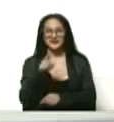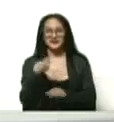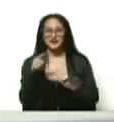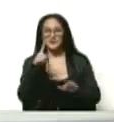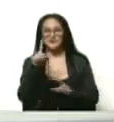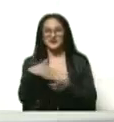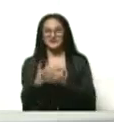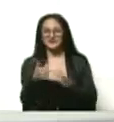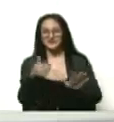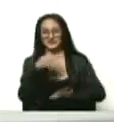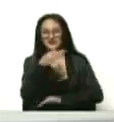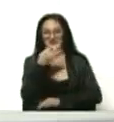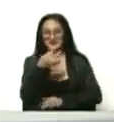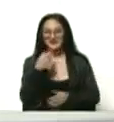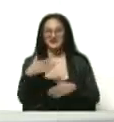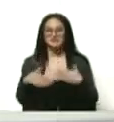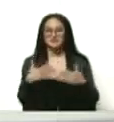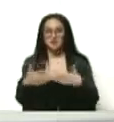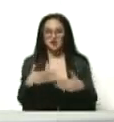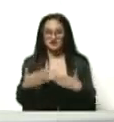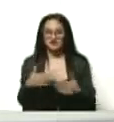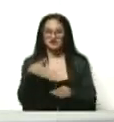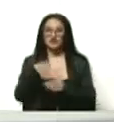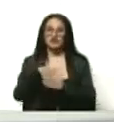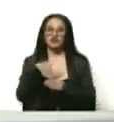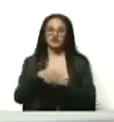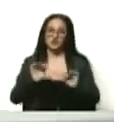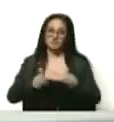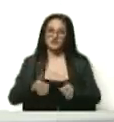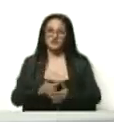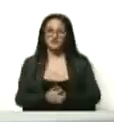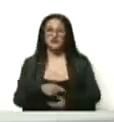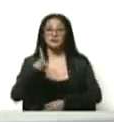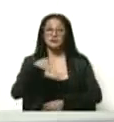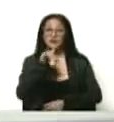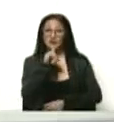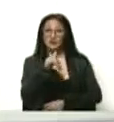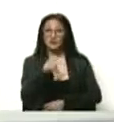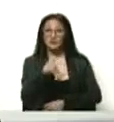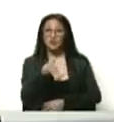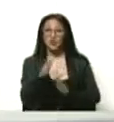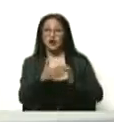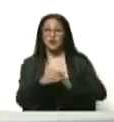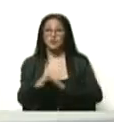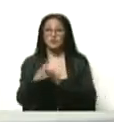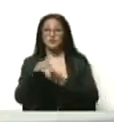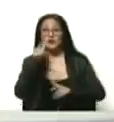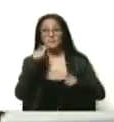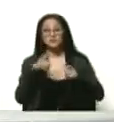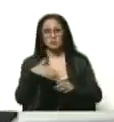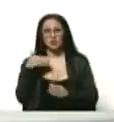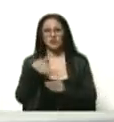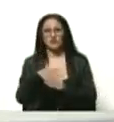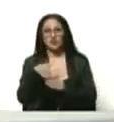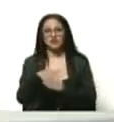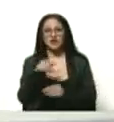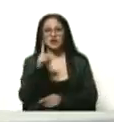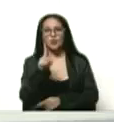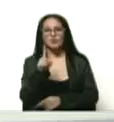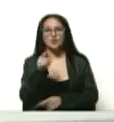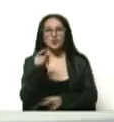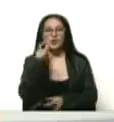la tarde se realizará el proceso de votación. Además informó que en la comunidad las personas pueden votar por uno de